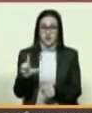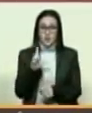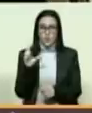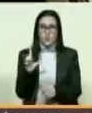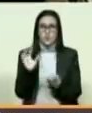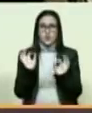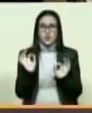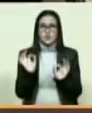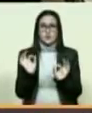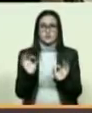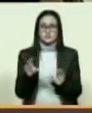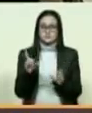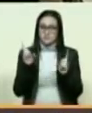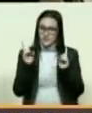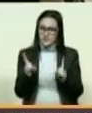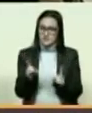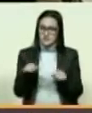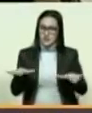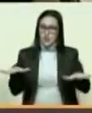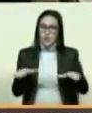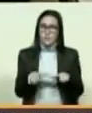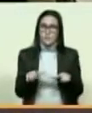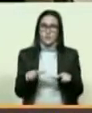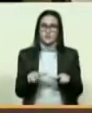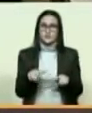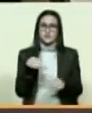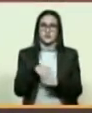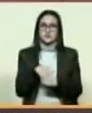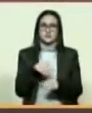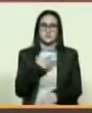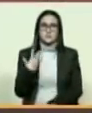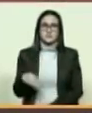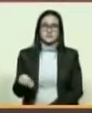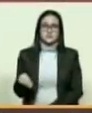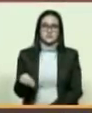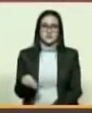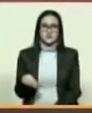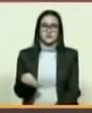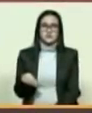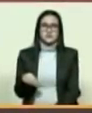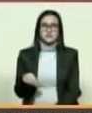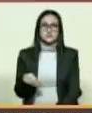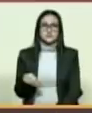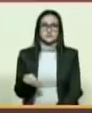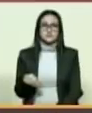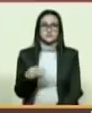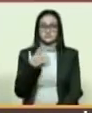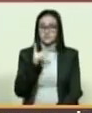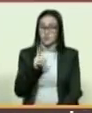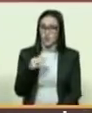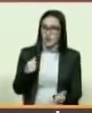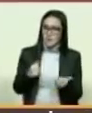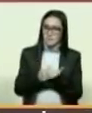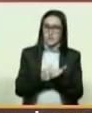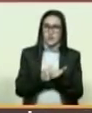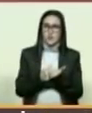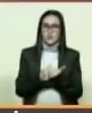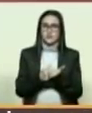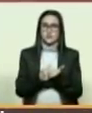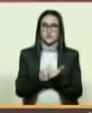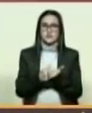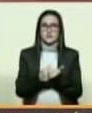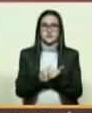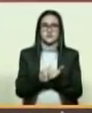Constituyente decide la convocatoria de elecciones presidenciales. Si no fuera por el apoyo que reciben de